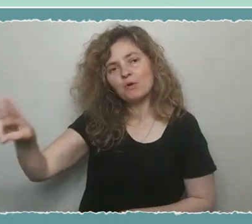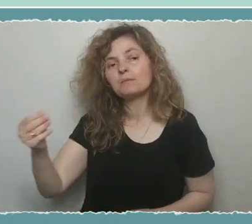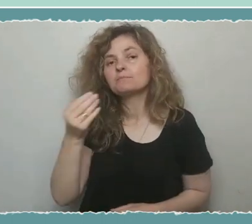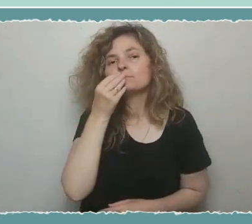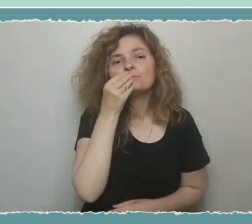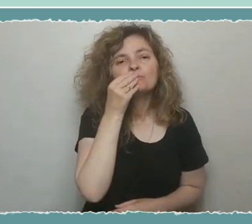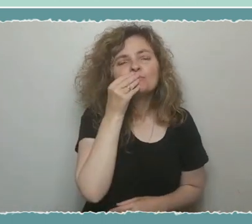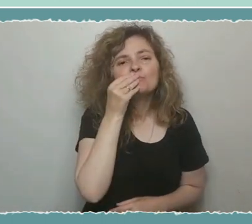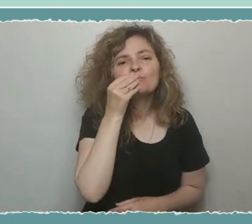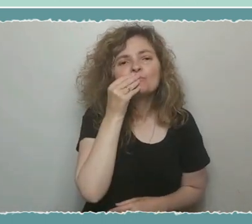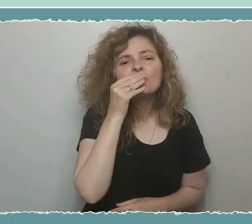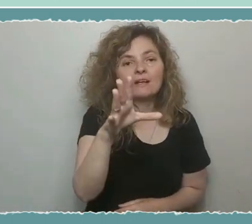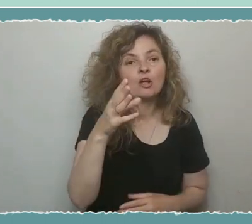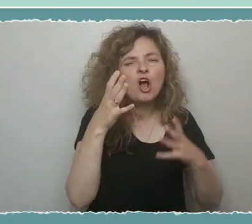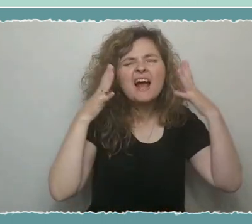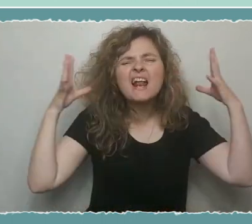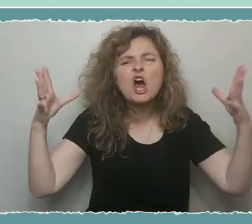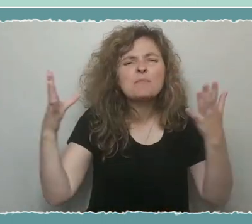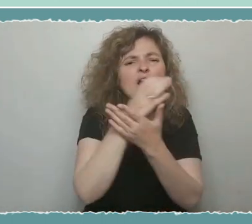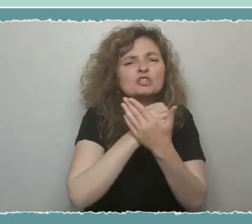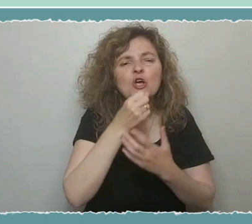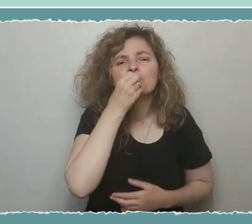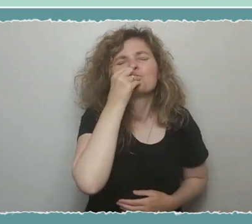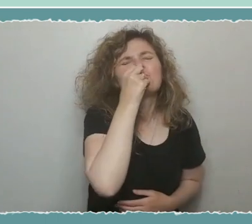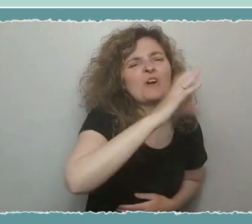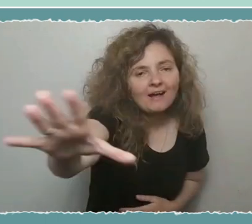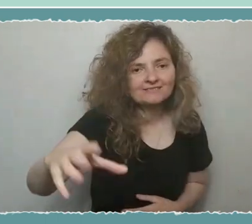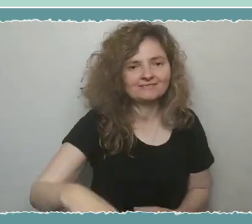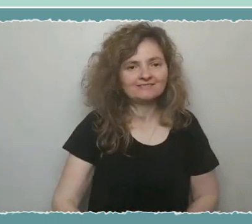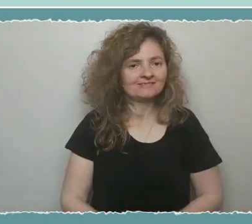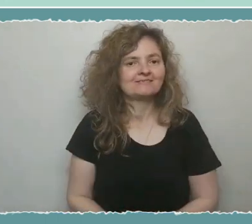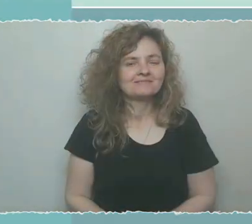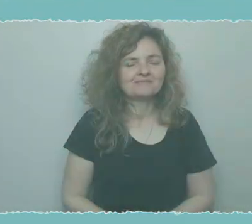Un bico enorme a todos e todas.